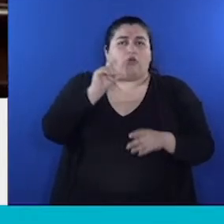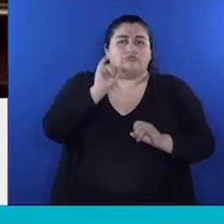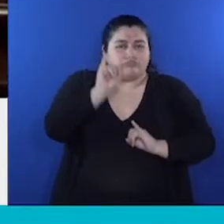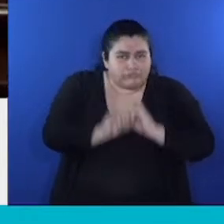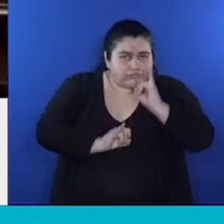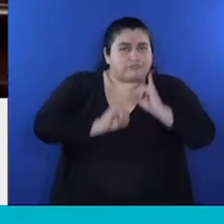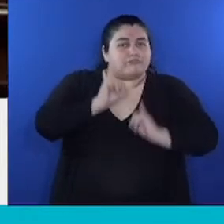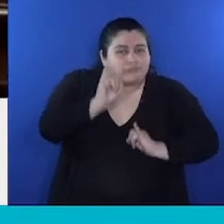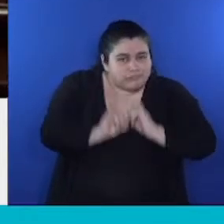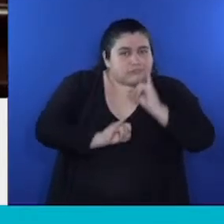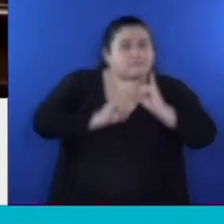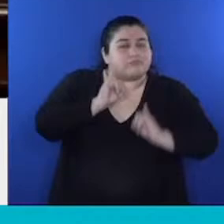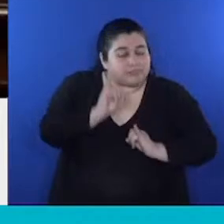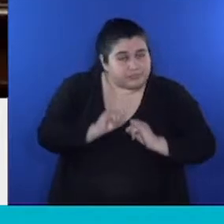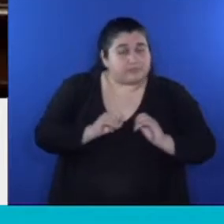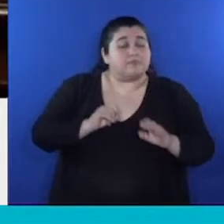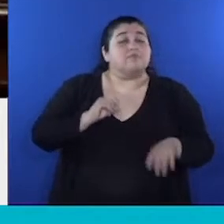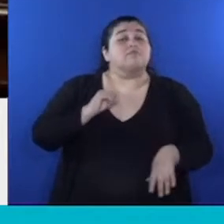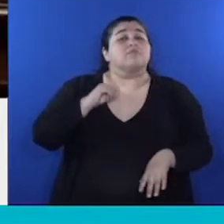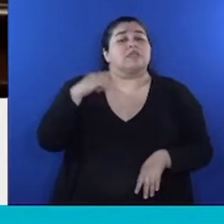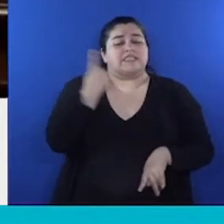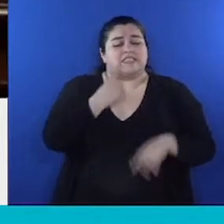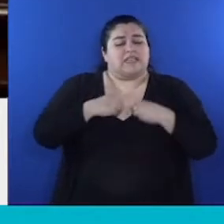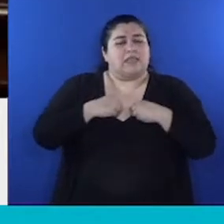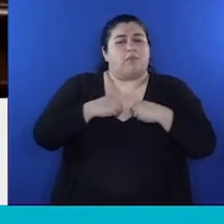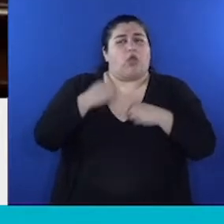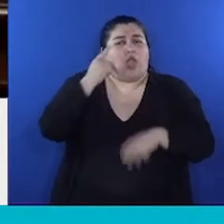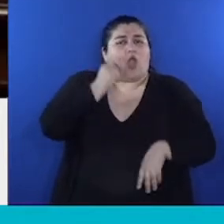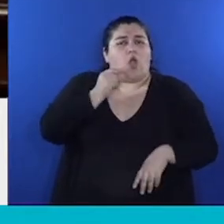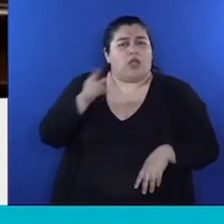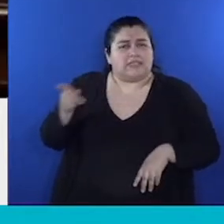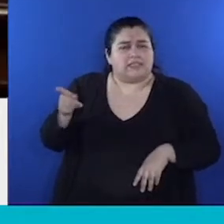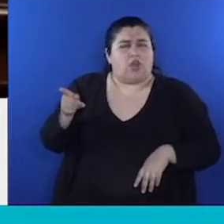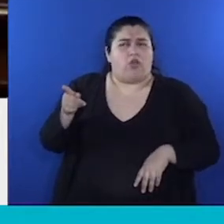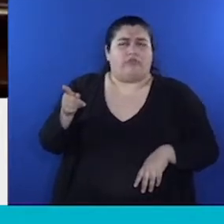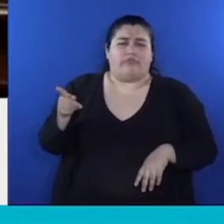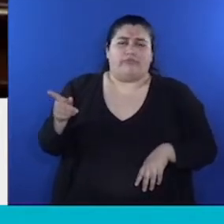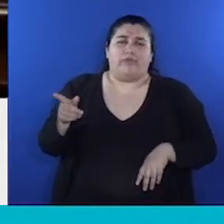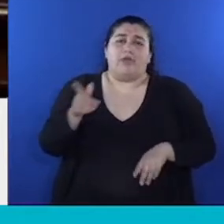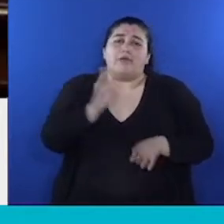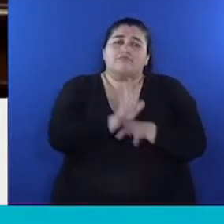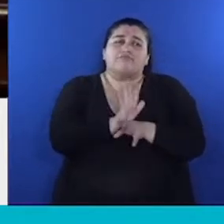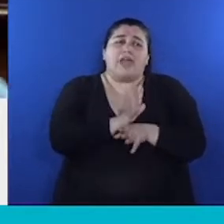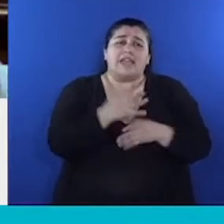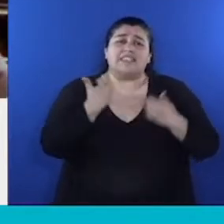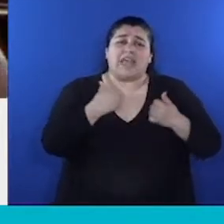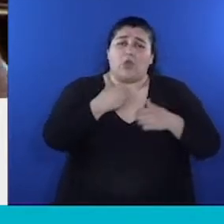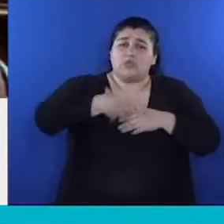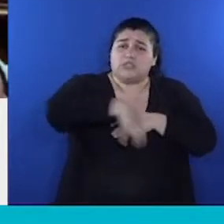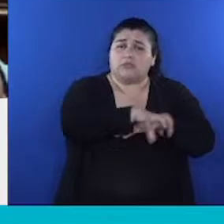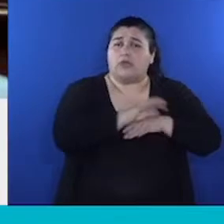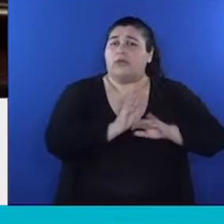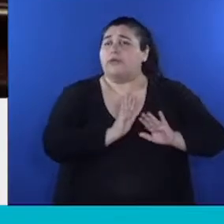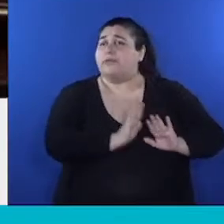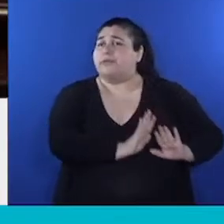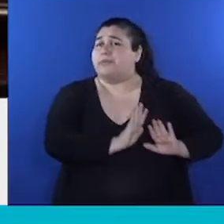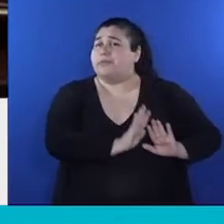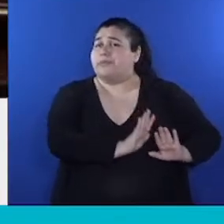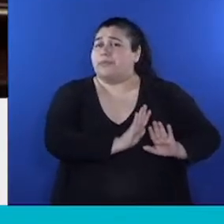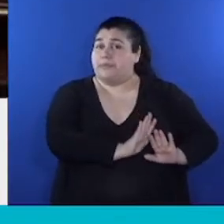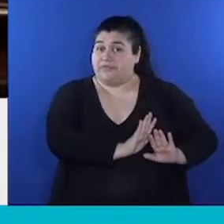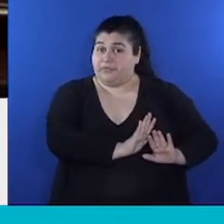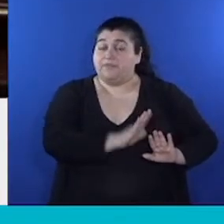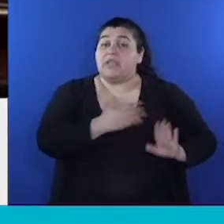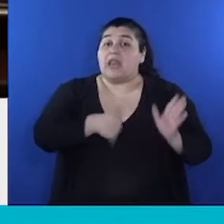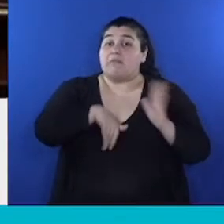está teniendo una desidia total y en el tema de la salud pública está colocando en emergencia sanitaria a millones de bonaerenses que son